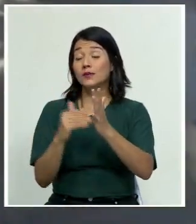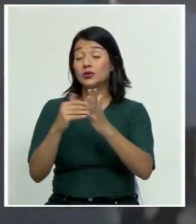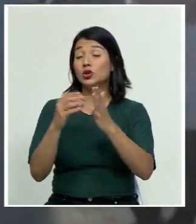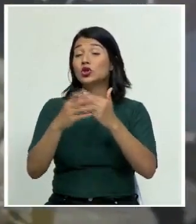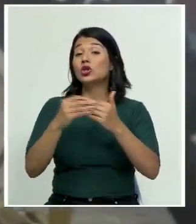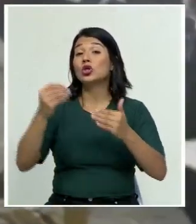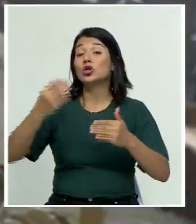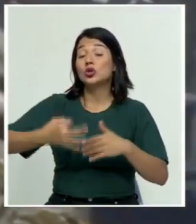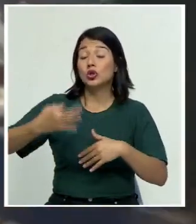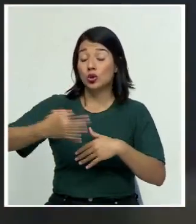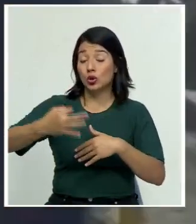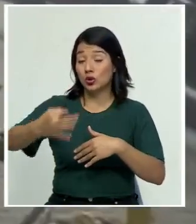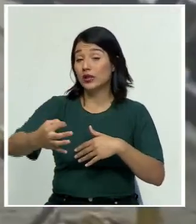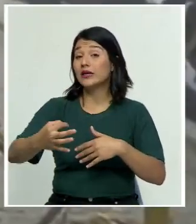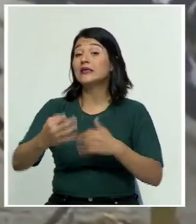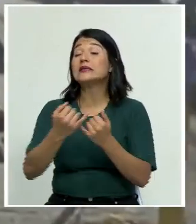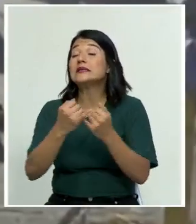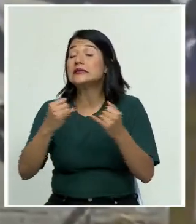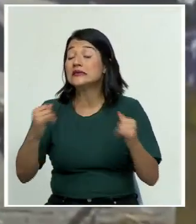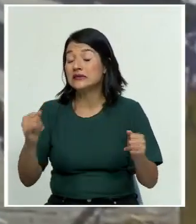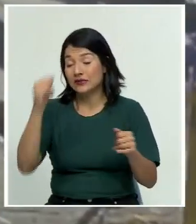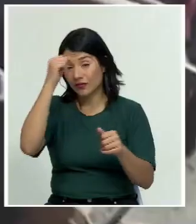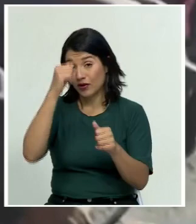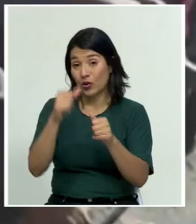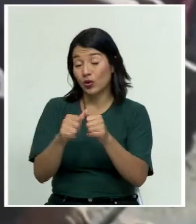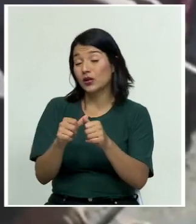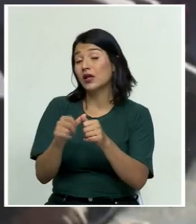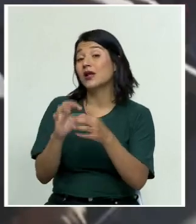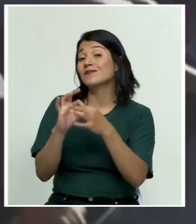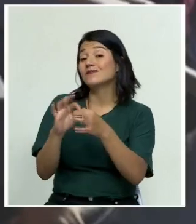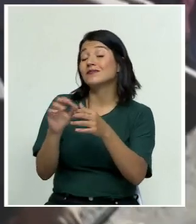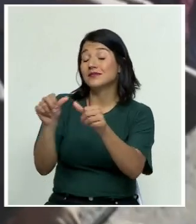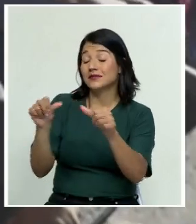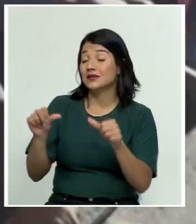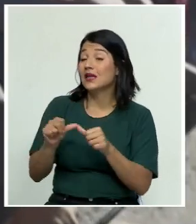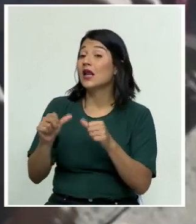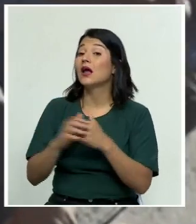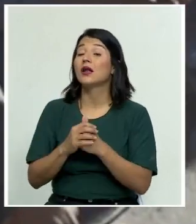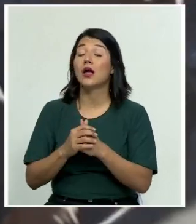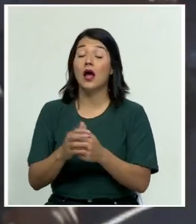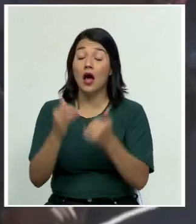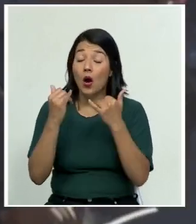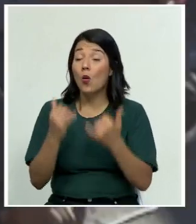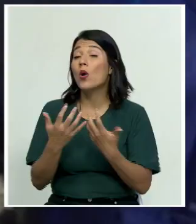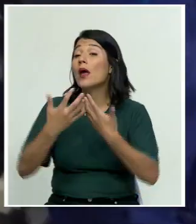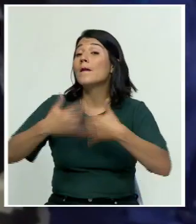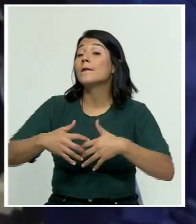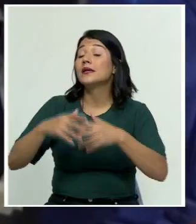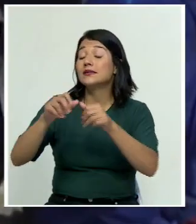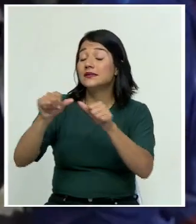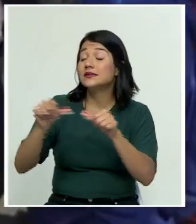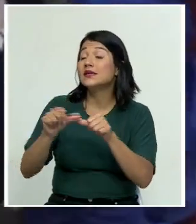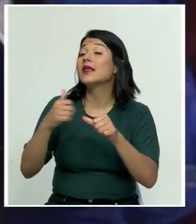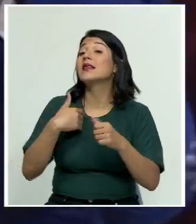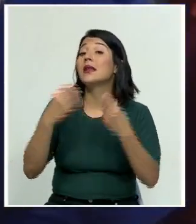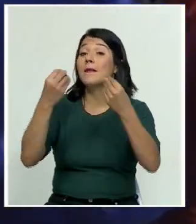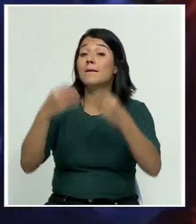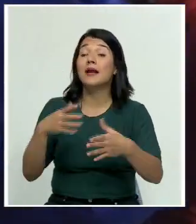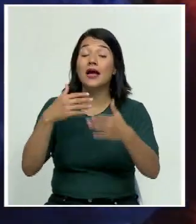por día, sin tomar en cuenta el sector del petróleo. La estatal Petroecuador registra una pérdida acumulada de